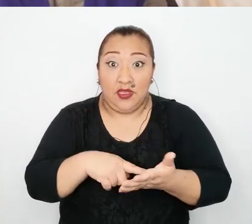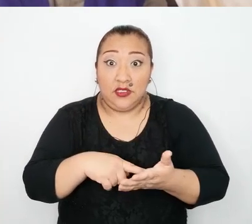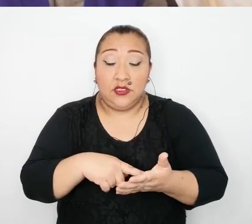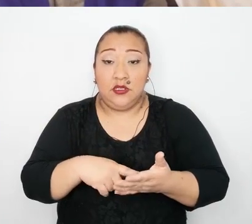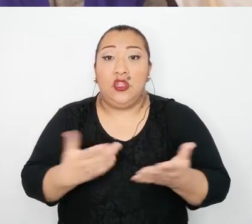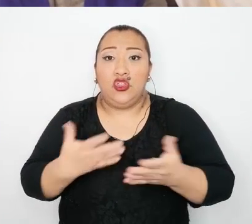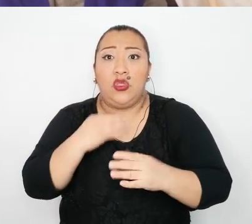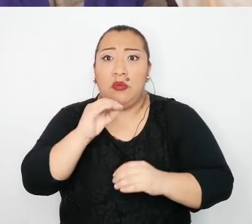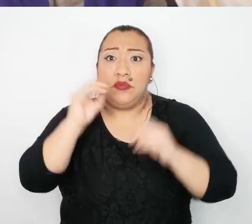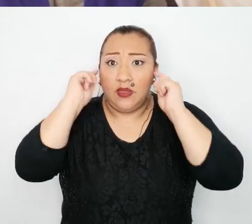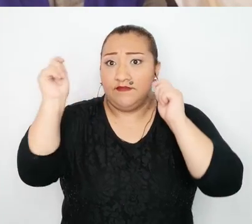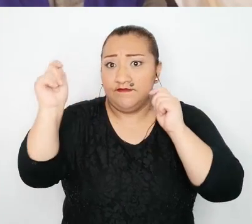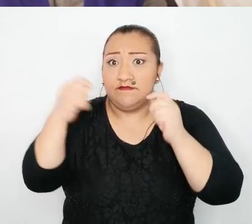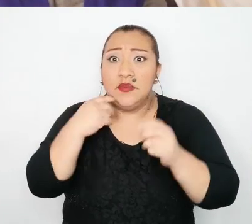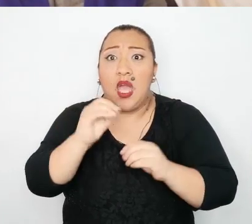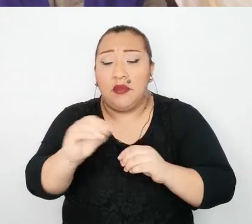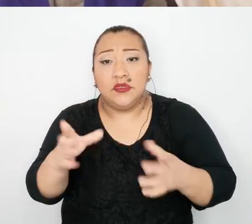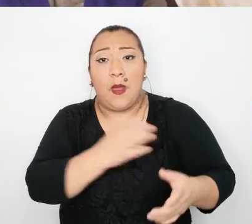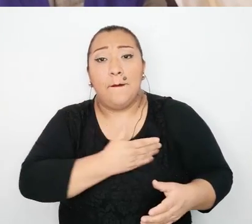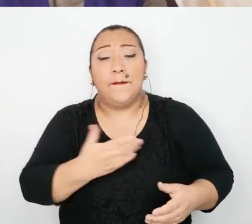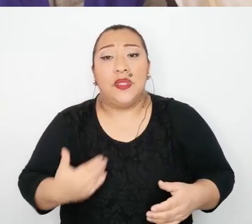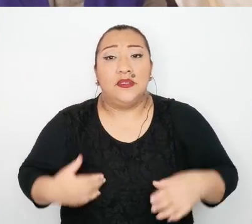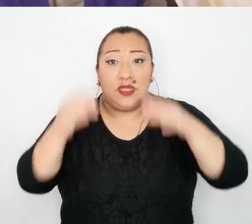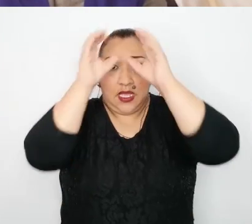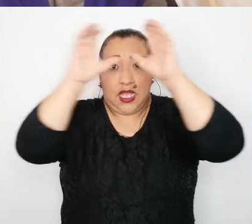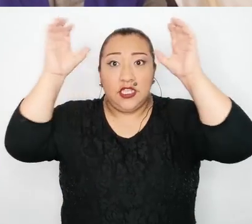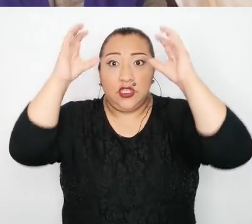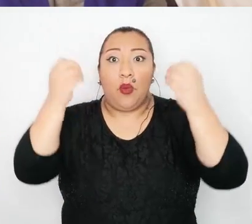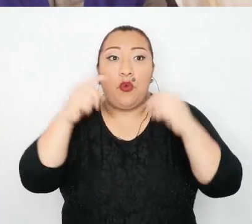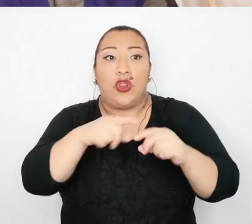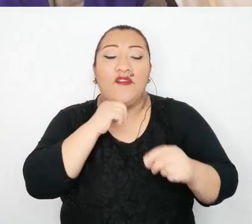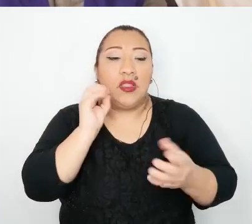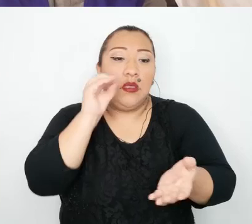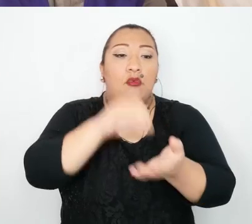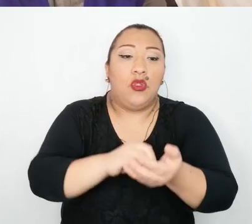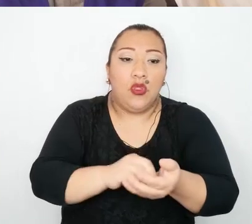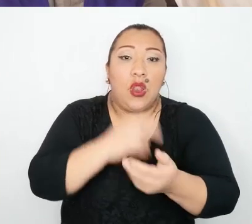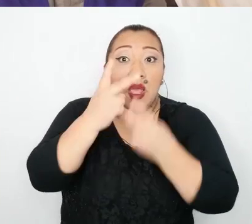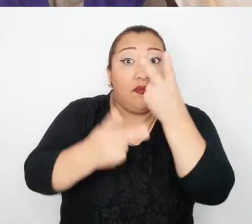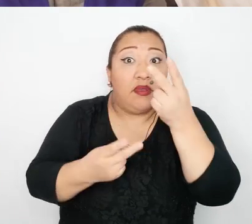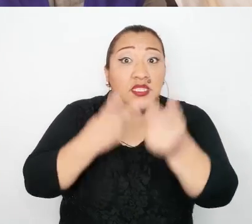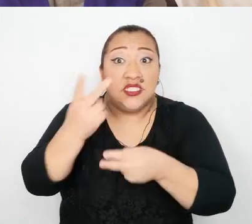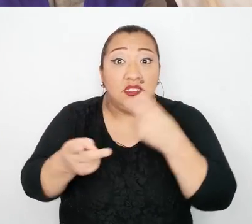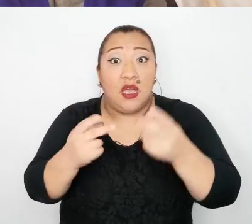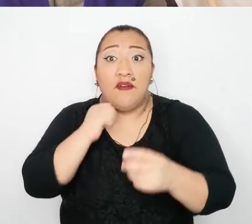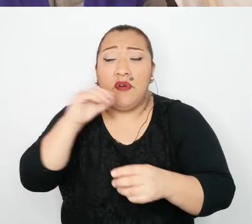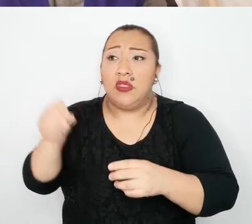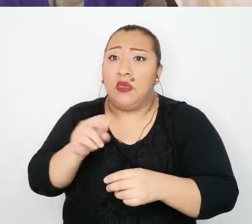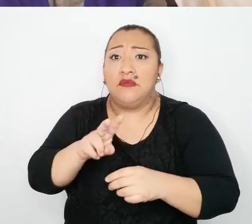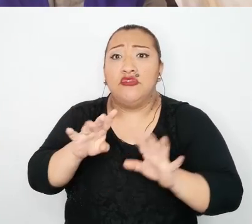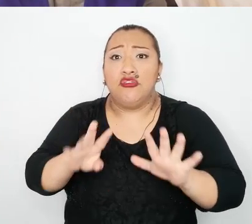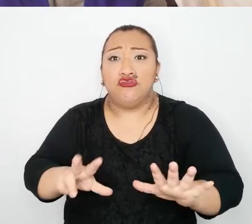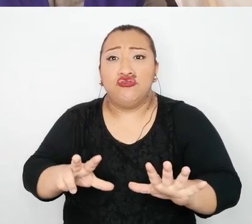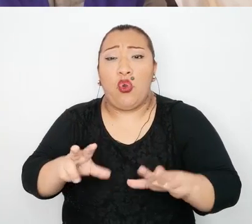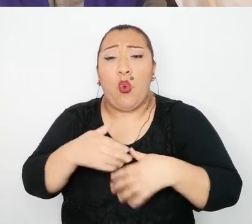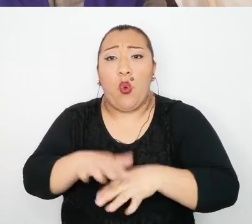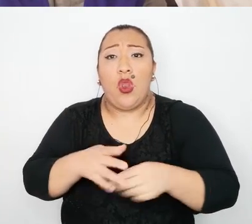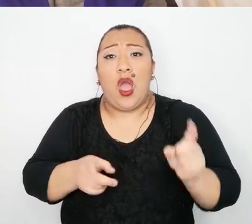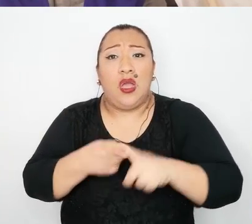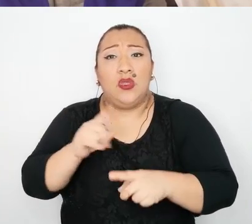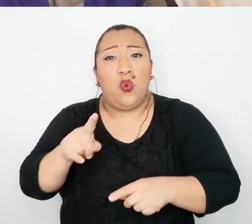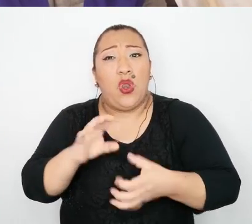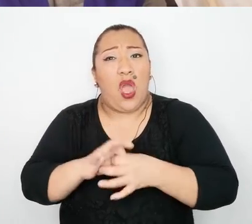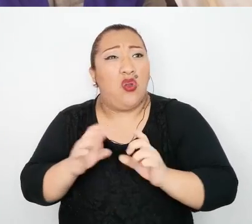informe en donde llamaría la atención el presidente Pedro Castillo por no haber registrado las visitas del 28 de julio